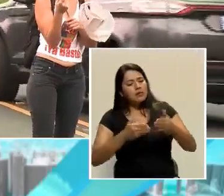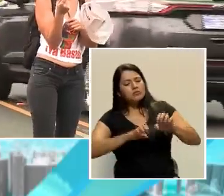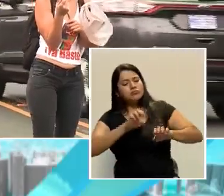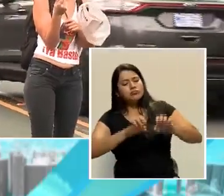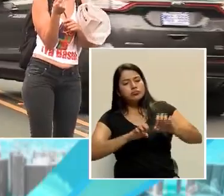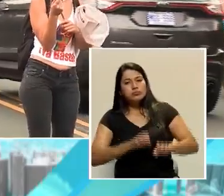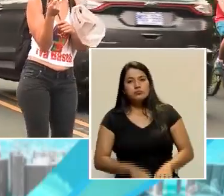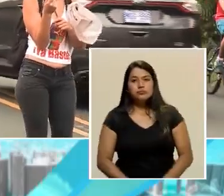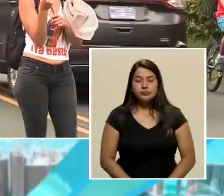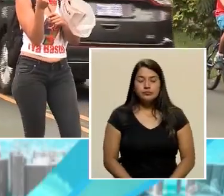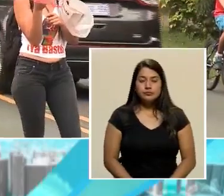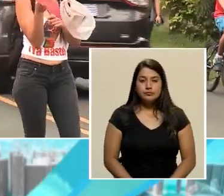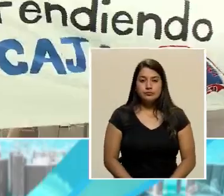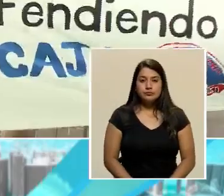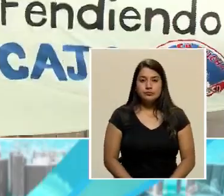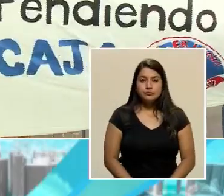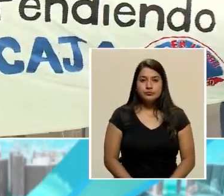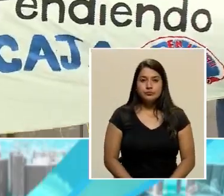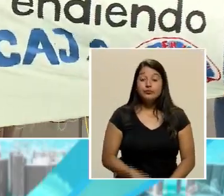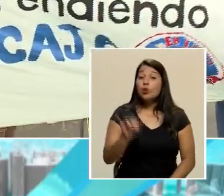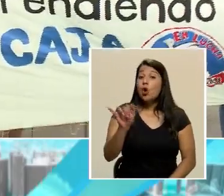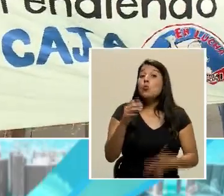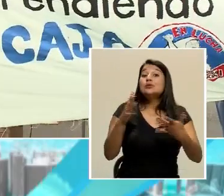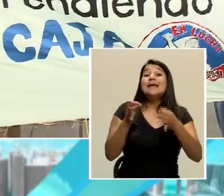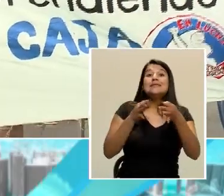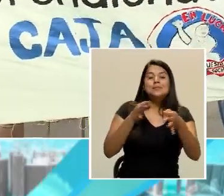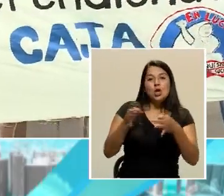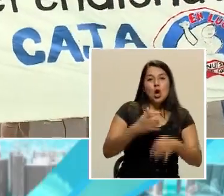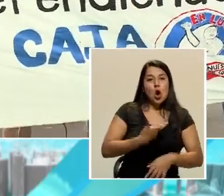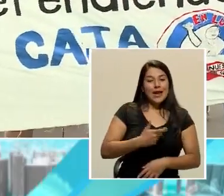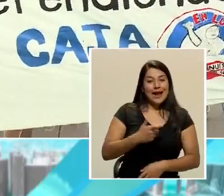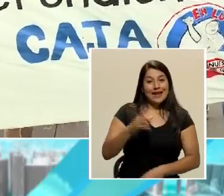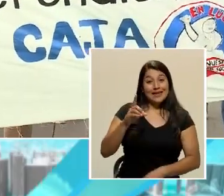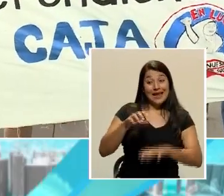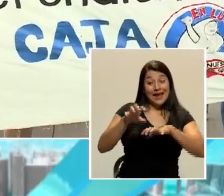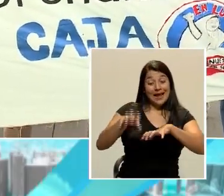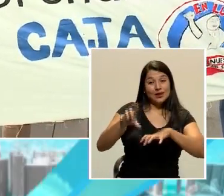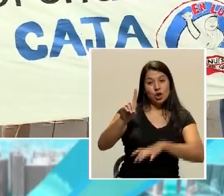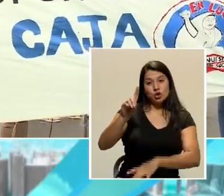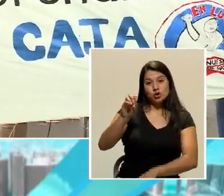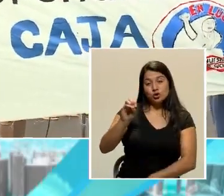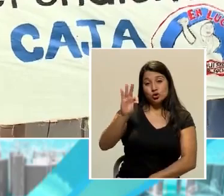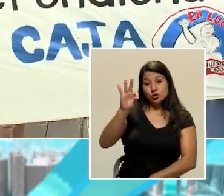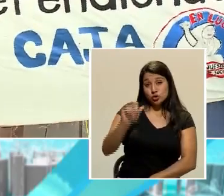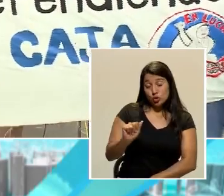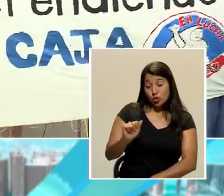con ayuda de las municipalidades puedan abrir en una franja horaria un poquito mayor,